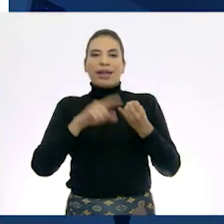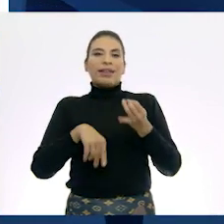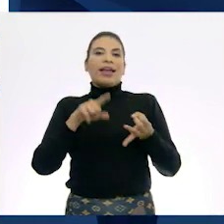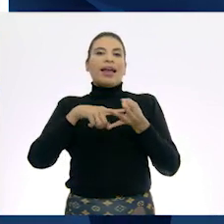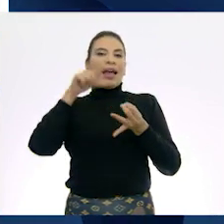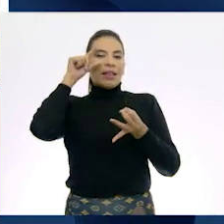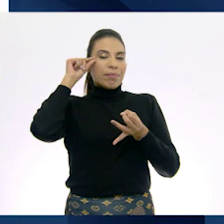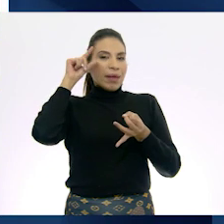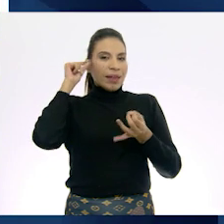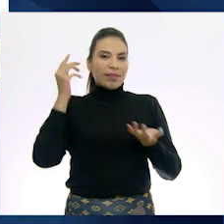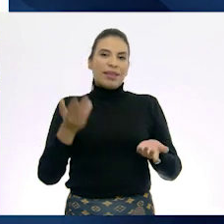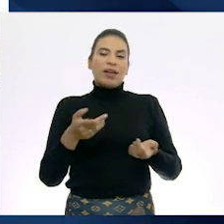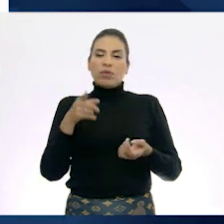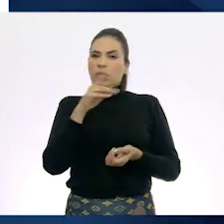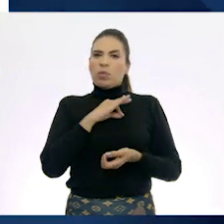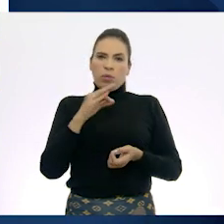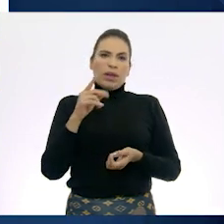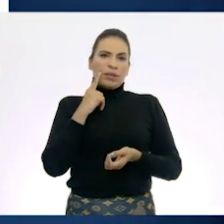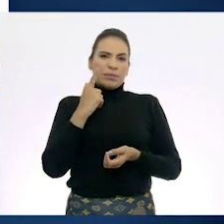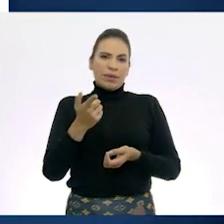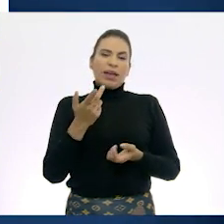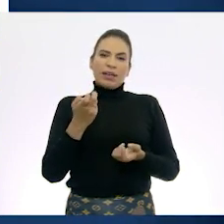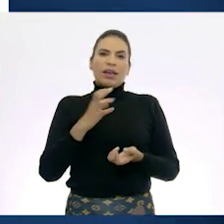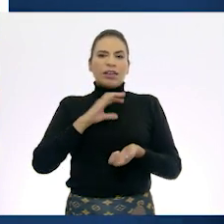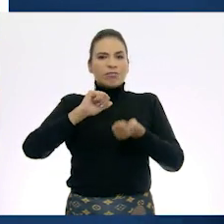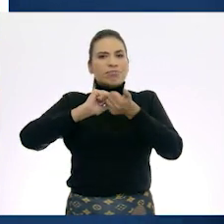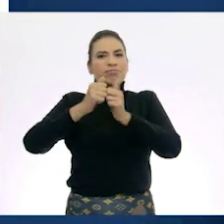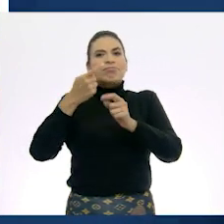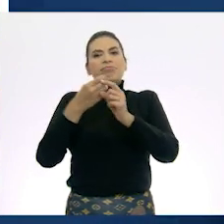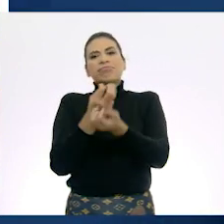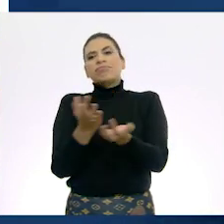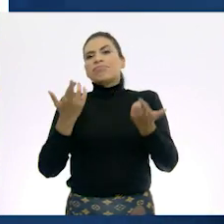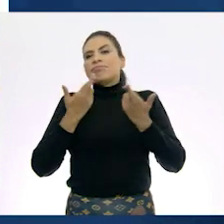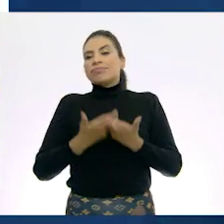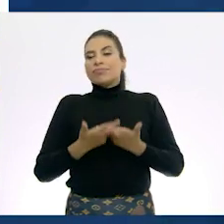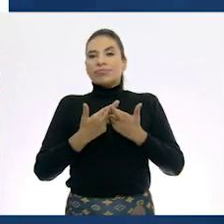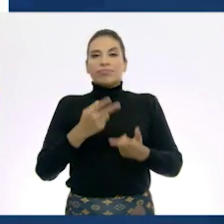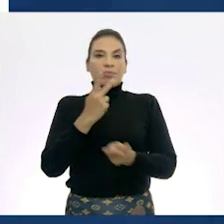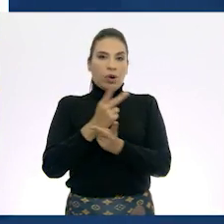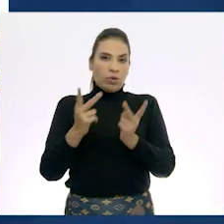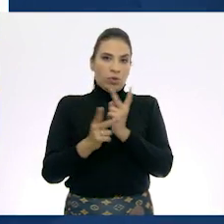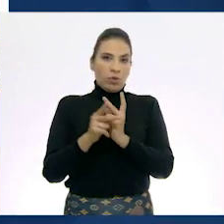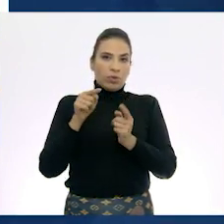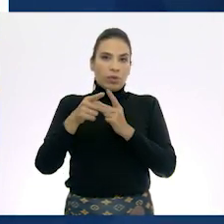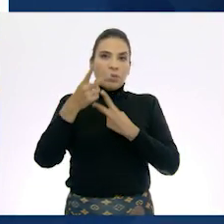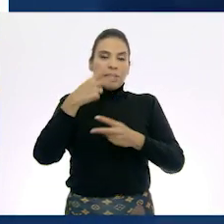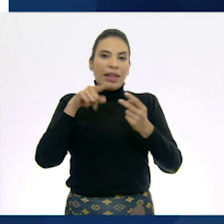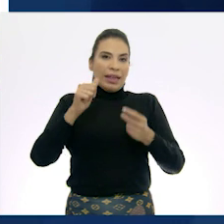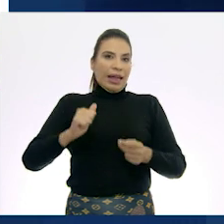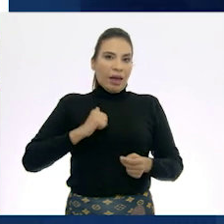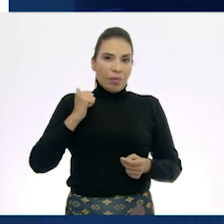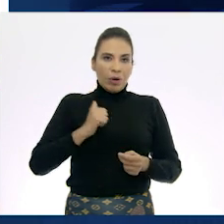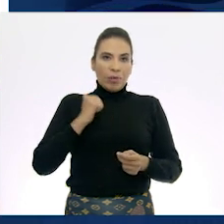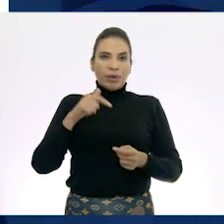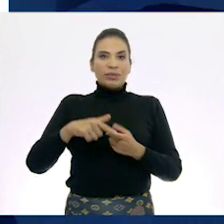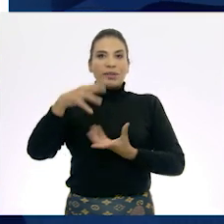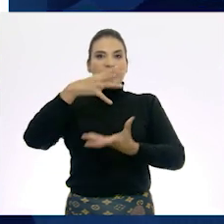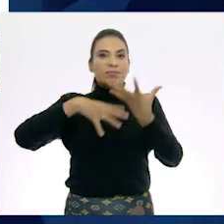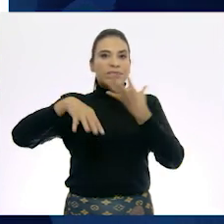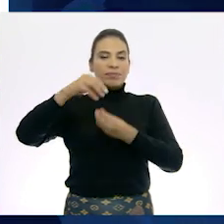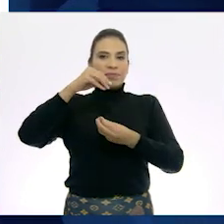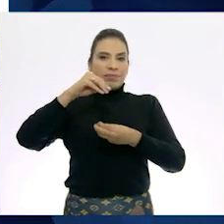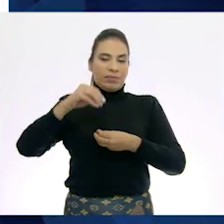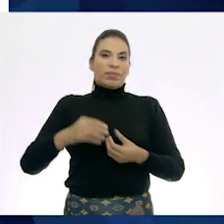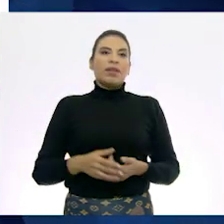almendra. Entonces, como puedes darte cuenta, también se han diversificado productos a partir de este aprovechamiento de los recursos